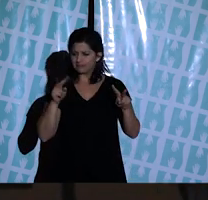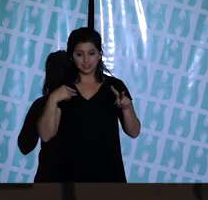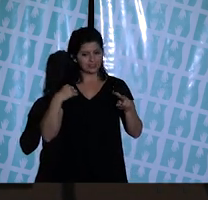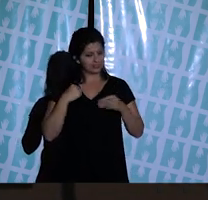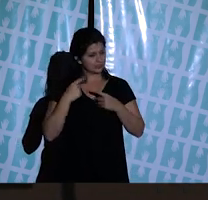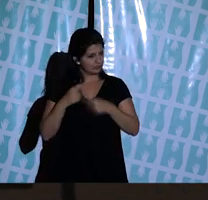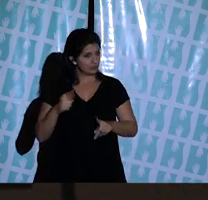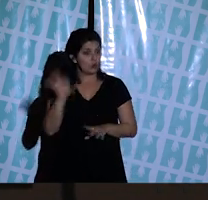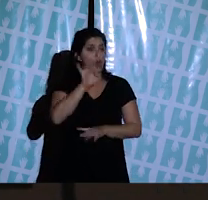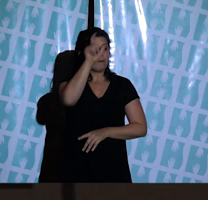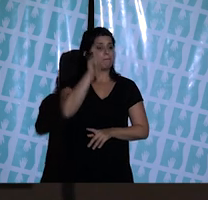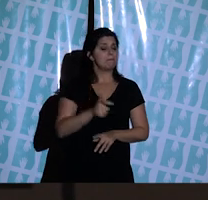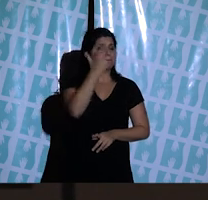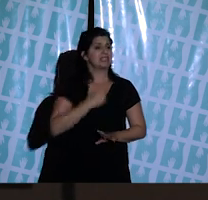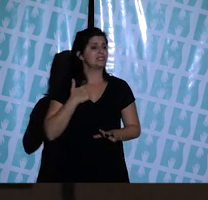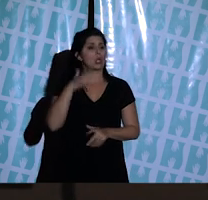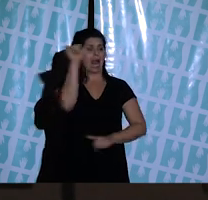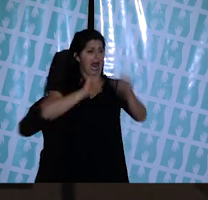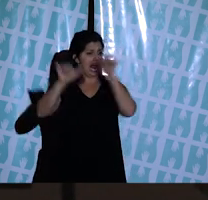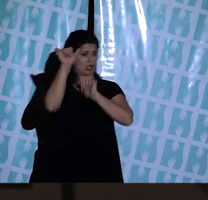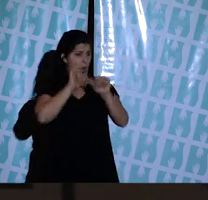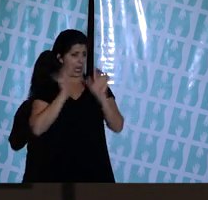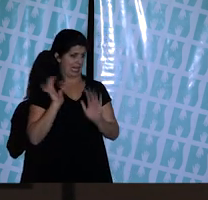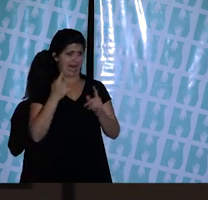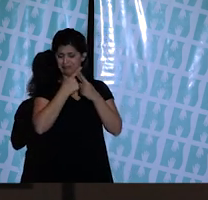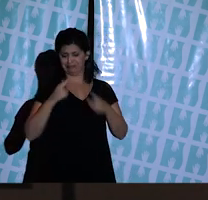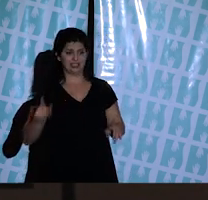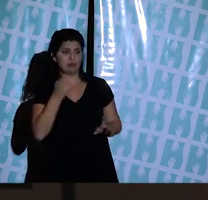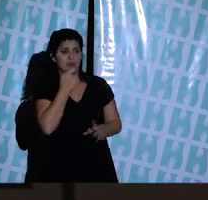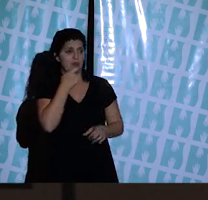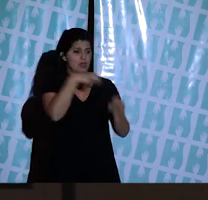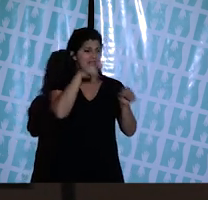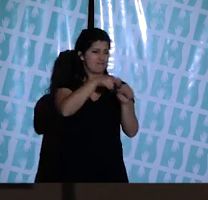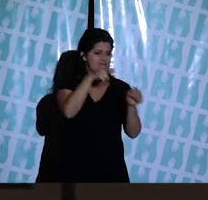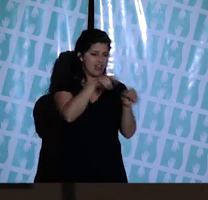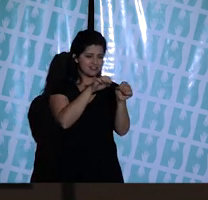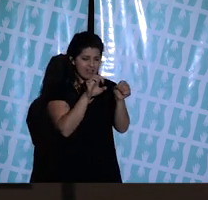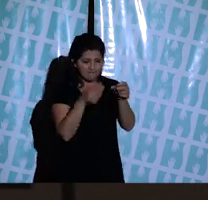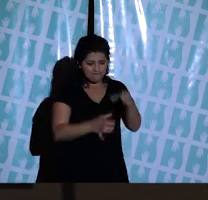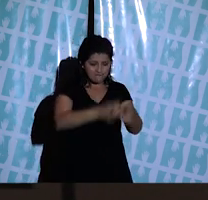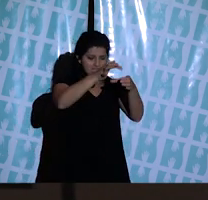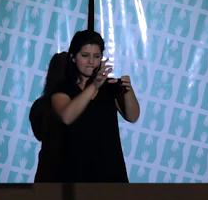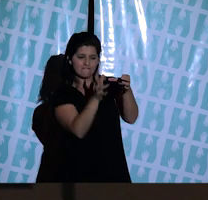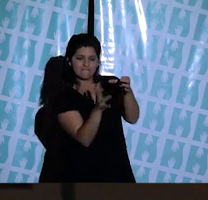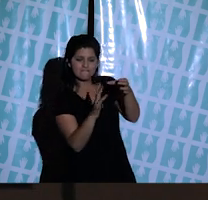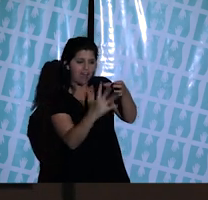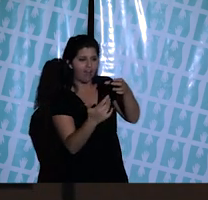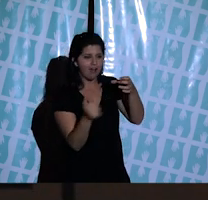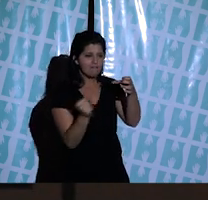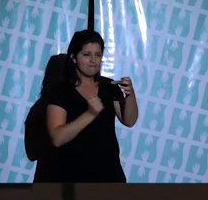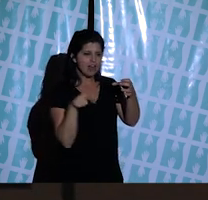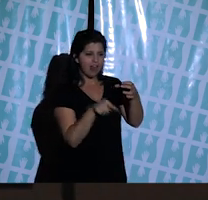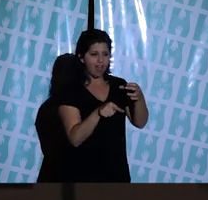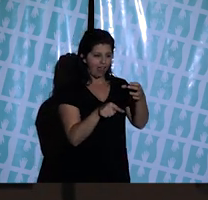un alcohólico, que no es lo mismo para un alcohólico una cerveza transpirada en un lugar que para una persona común, que